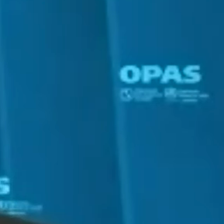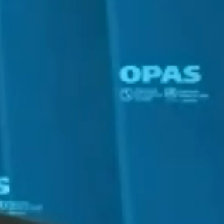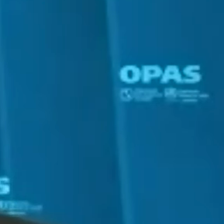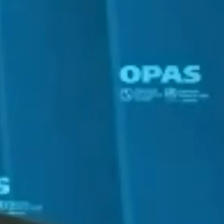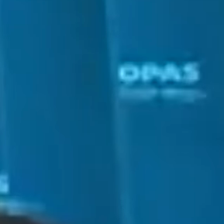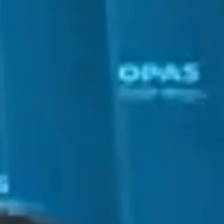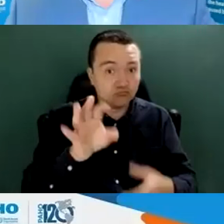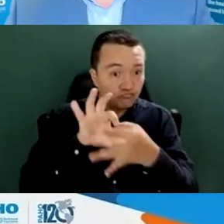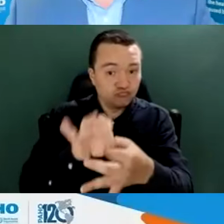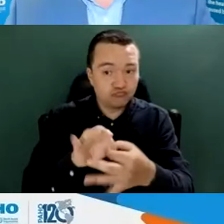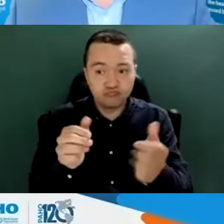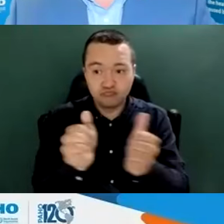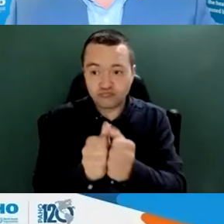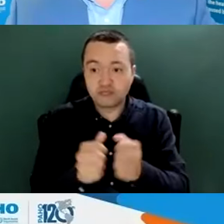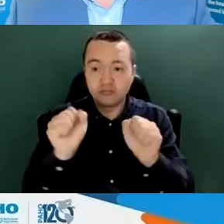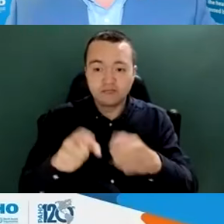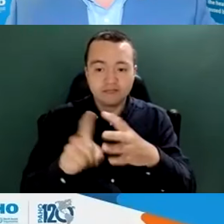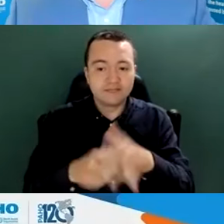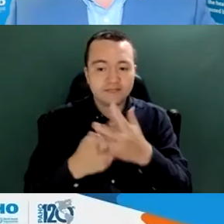la presentación.